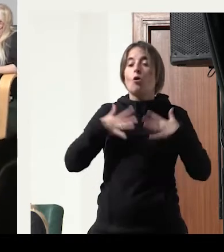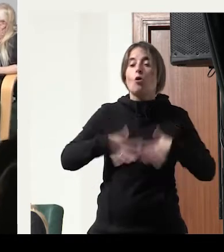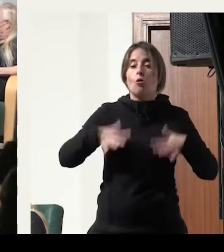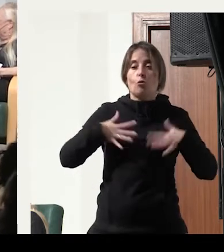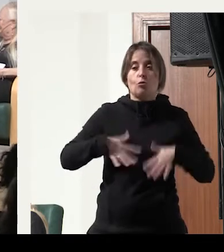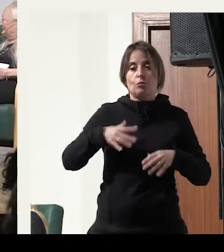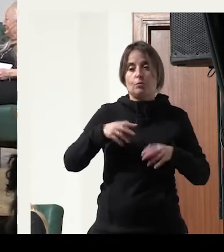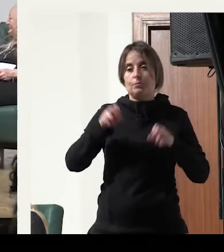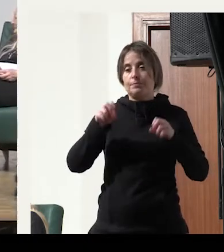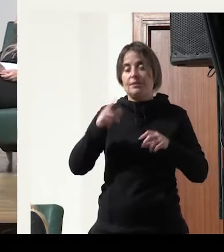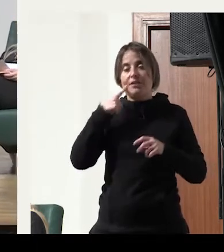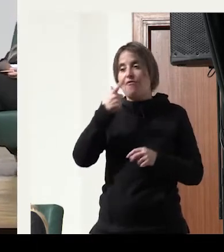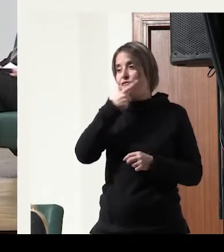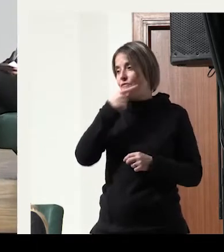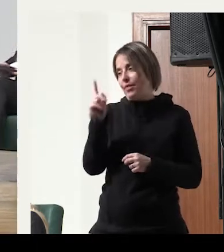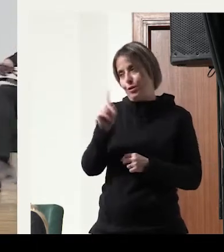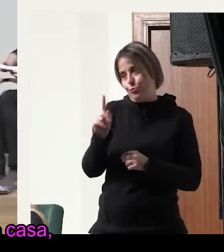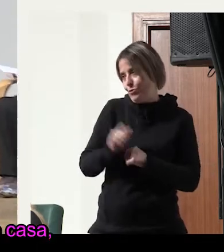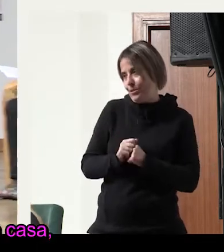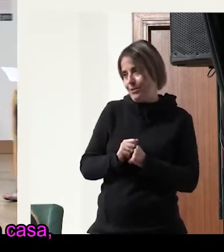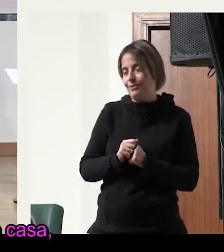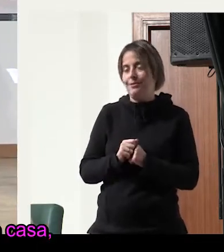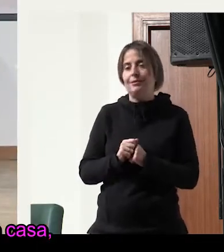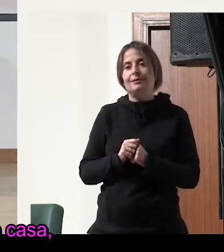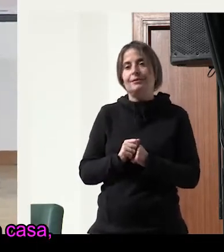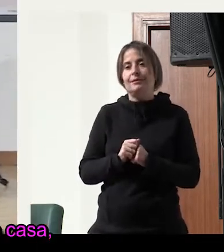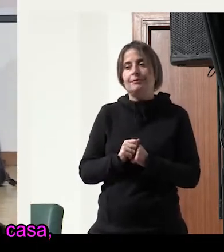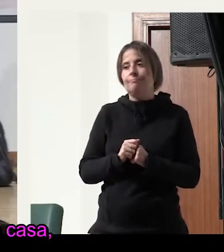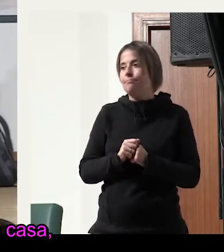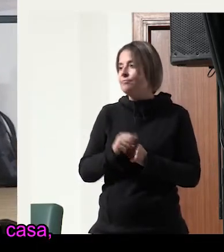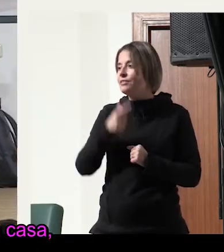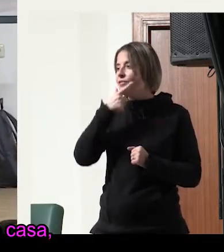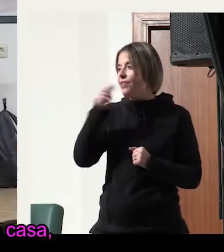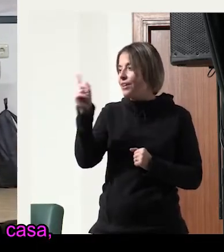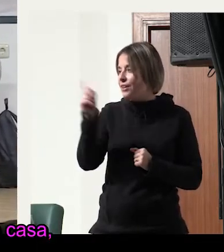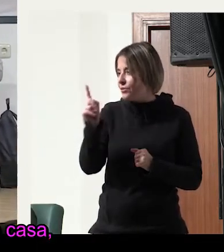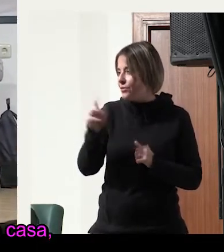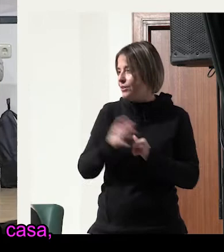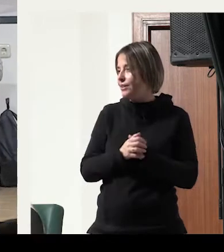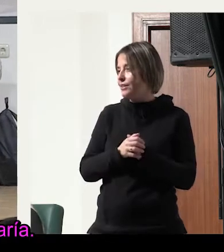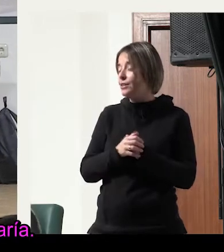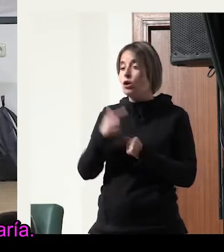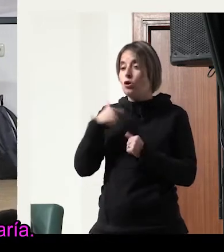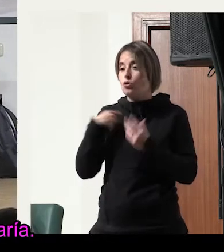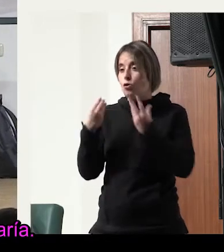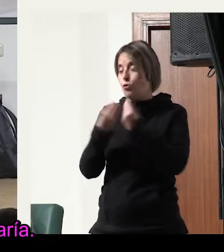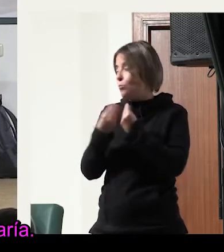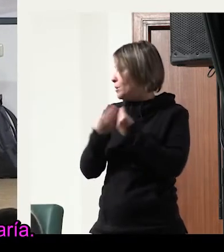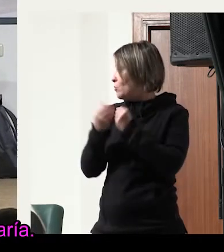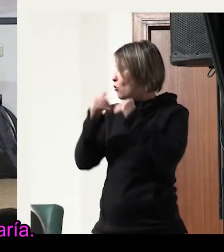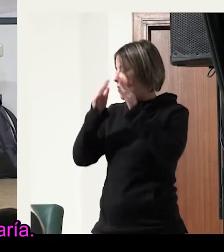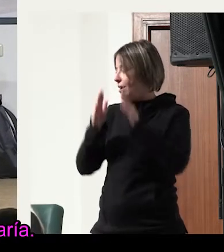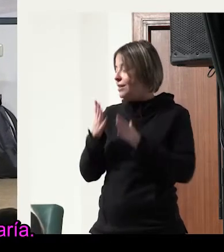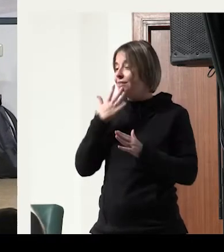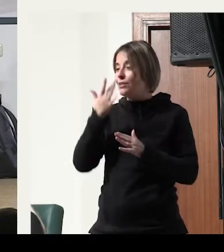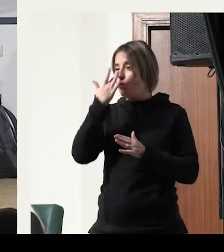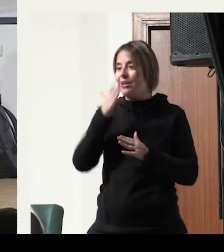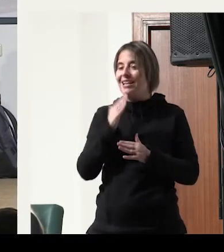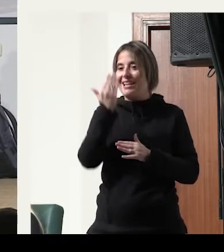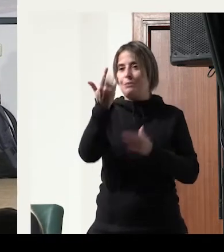no es fácil. No es fácil. Pero... No lo es. Yo porque vivo con más gente en casa, si no el espejo del baño lo quitaría.